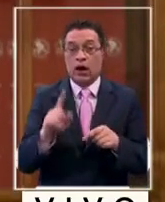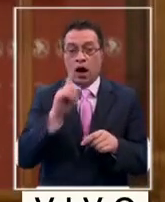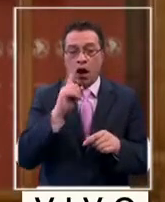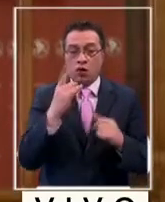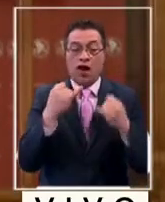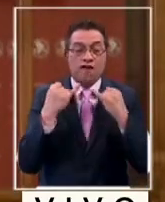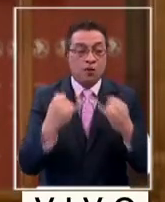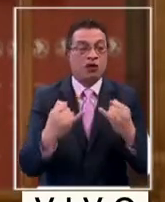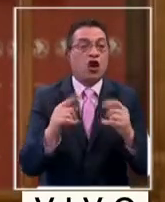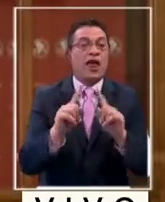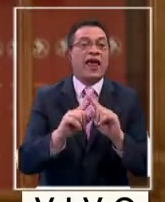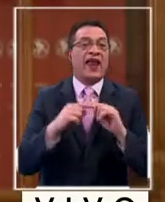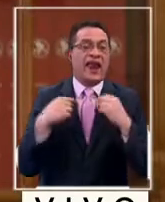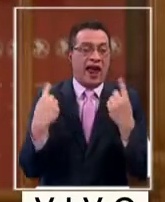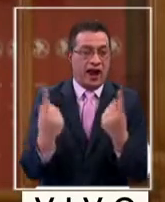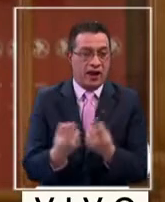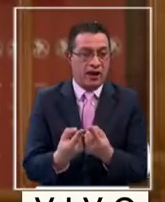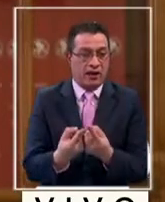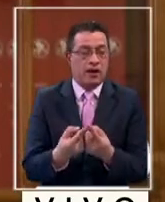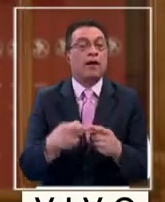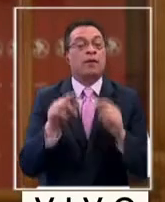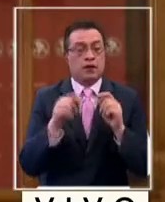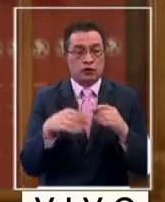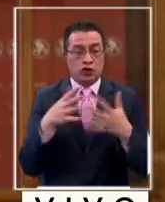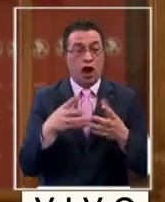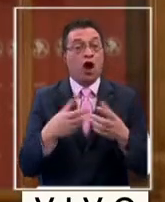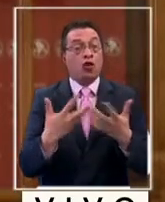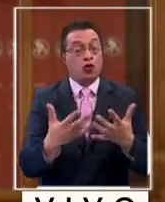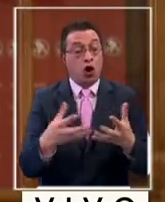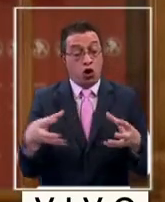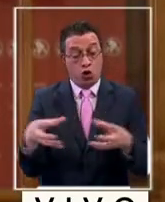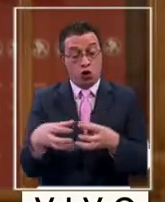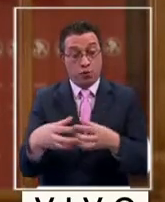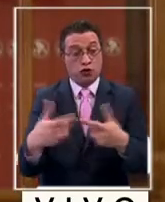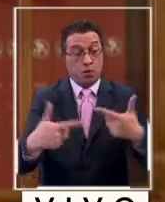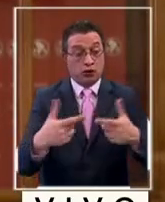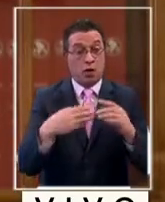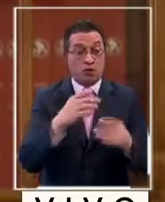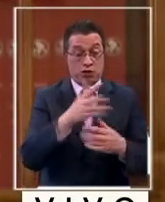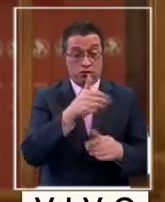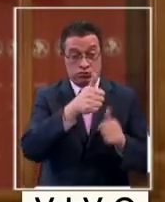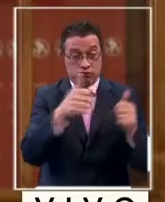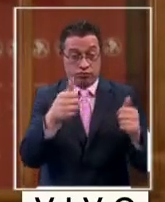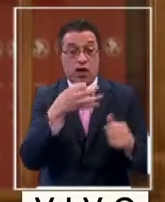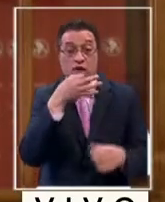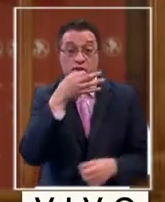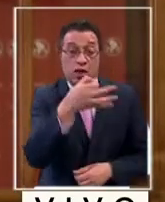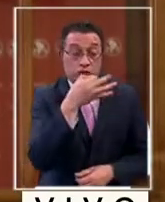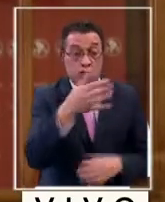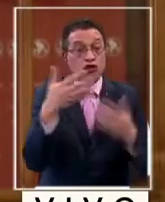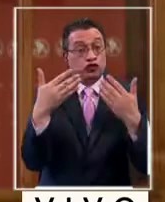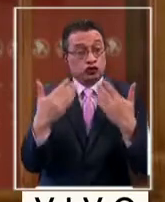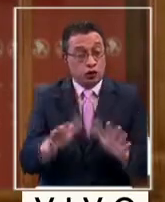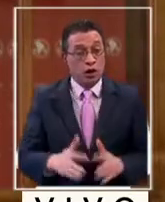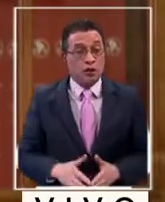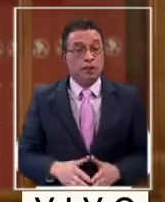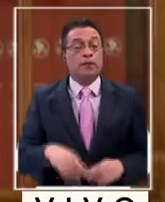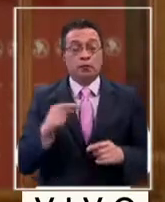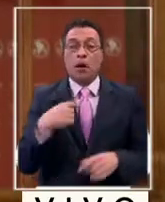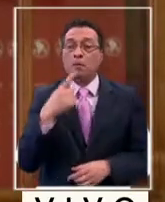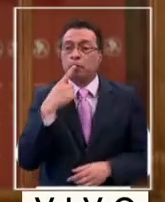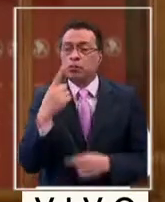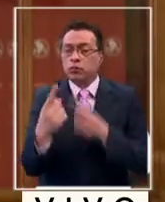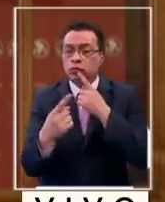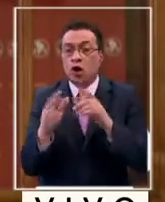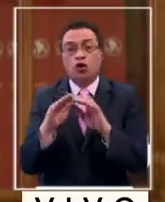información general, que es informada a los congresos del partido, a la directiva, pero si tú le preguntas en general a todos aquellos